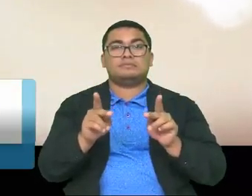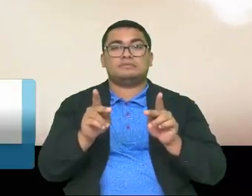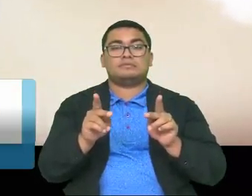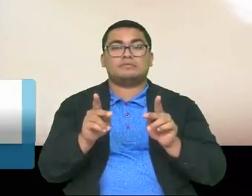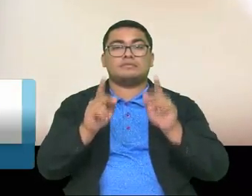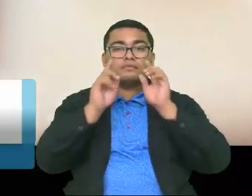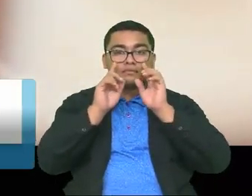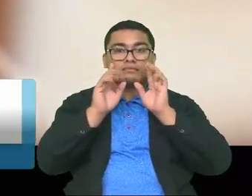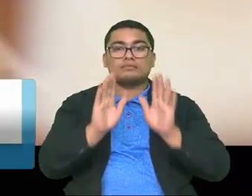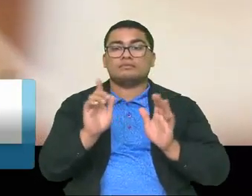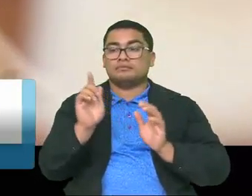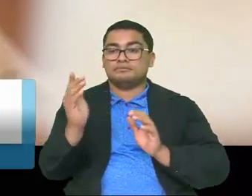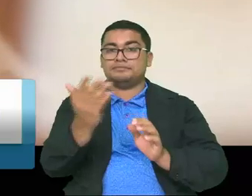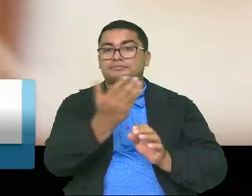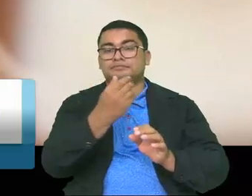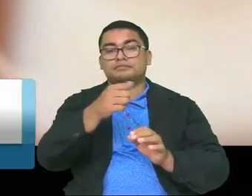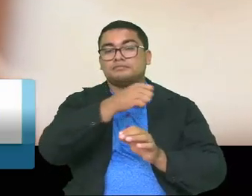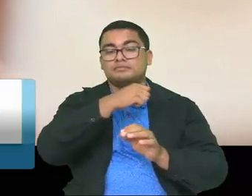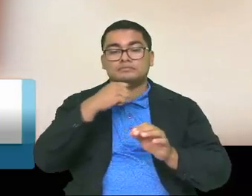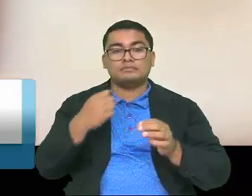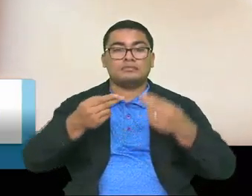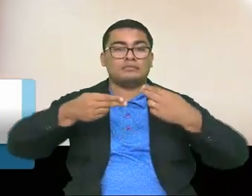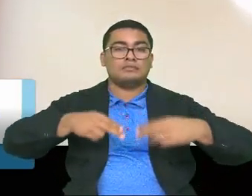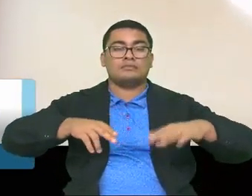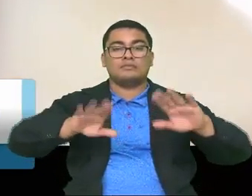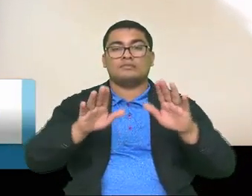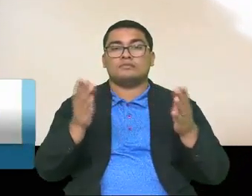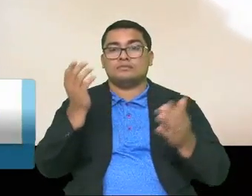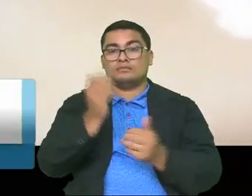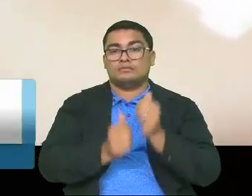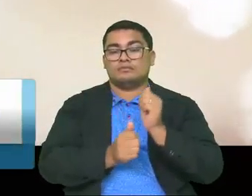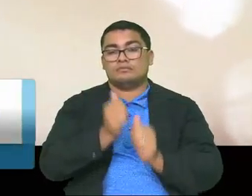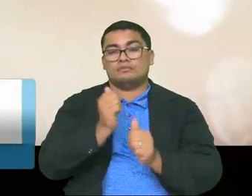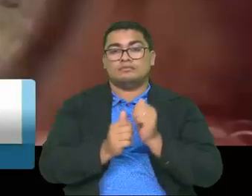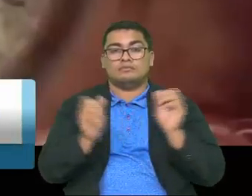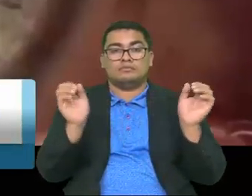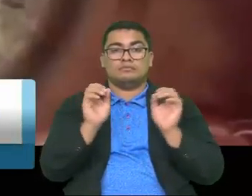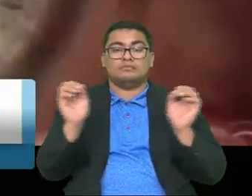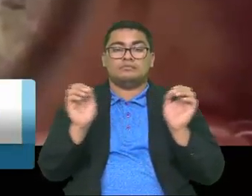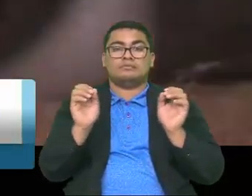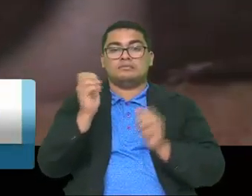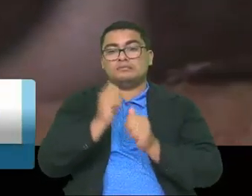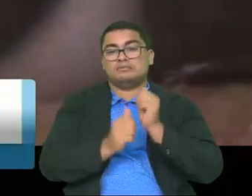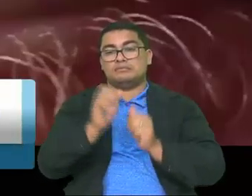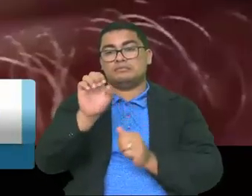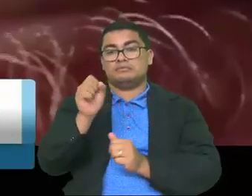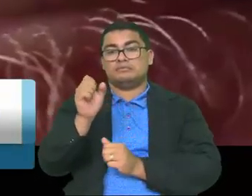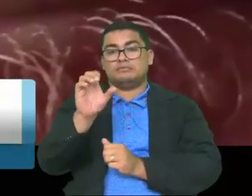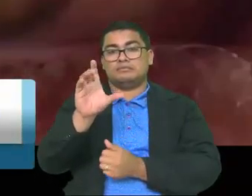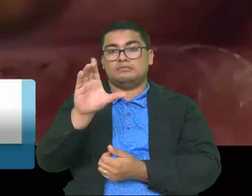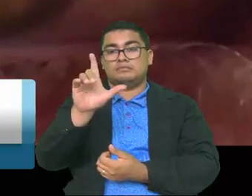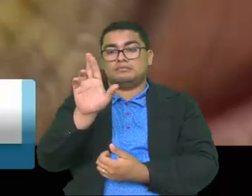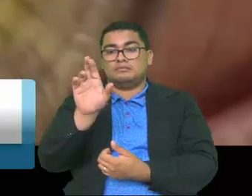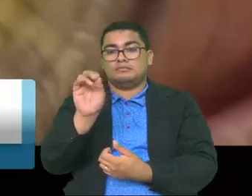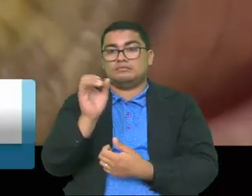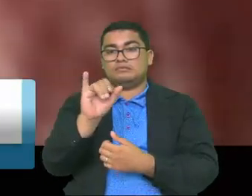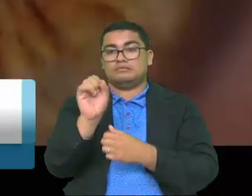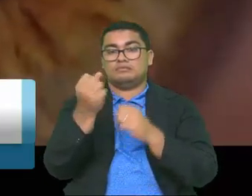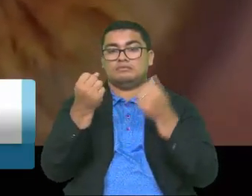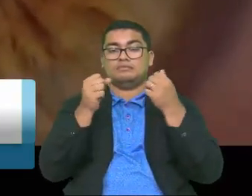cuadros típicos y cuadros atípicos, ¿verdad? Si estamos hablando de un cuadro típico, meramente es un paciente que solo es la inflamación del